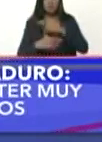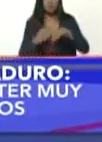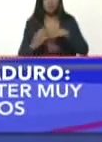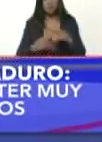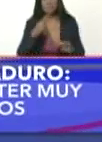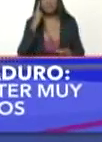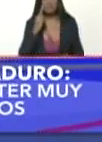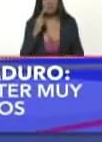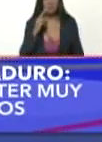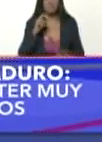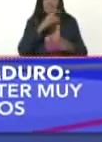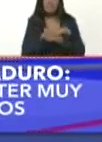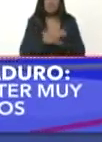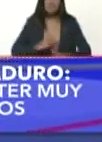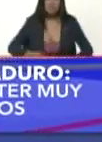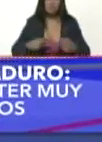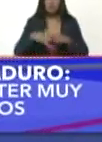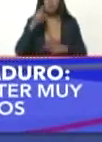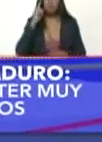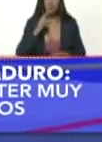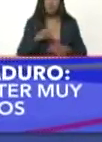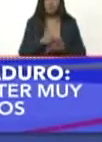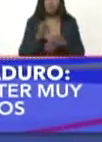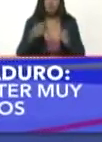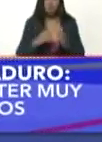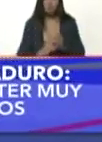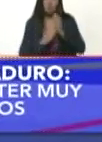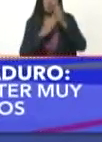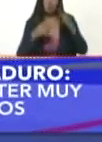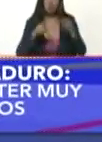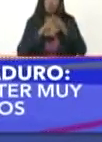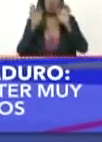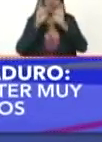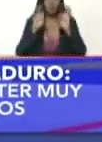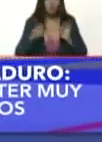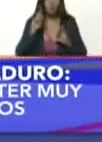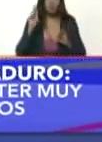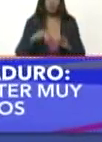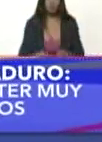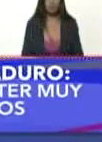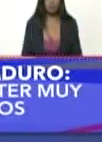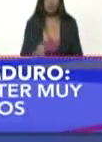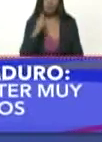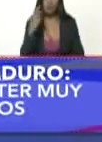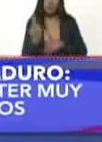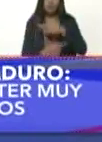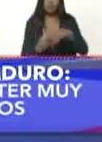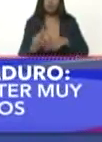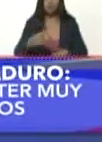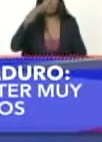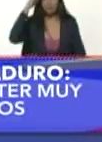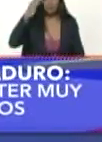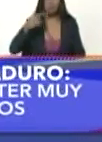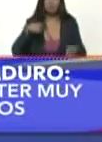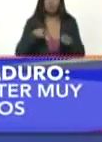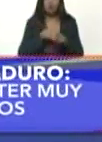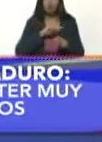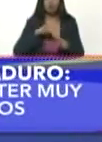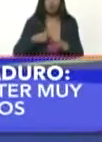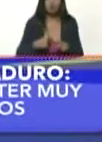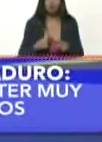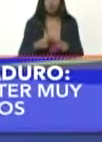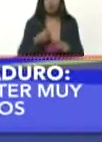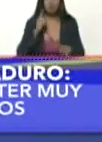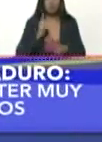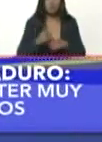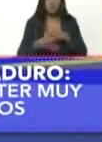militar bolivariana nos dejó como legado. y una revolución militar es la que debemos